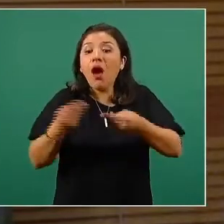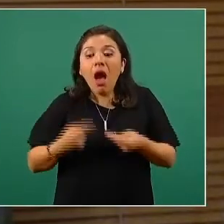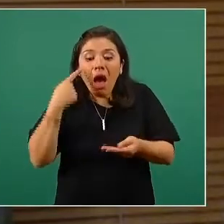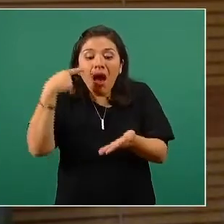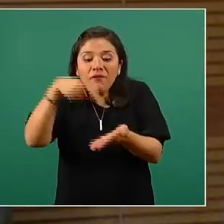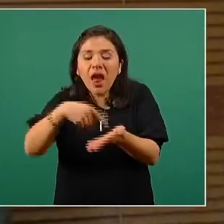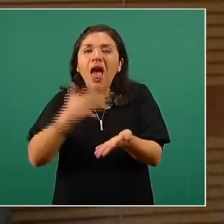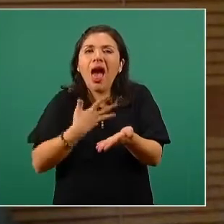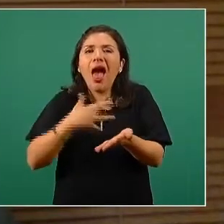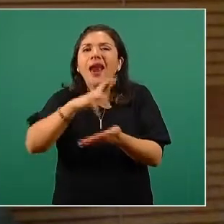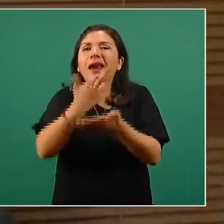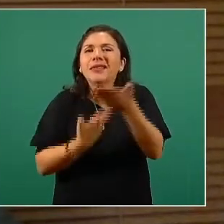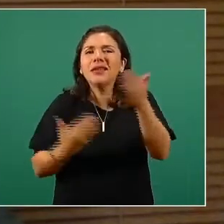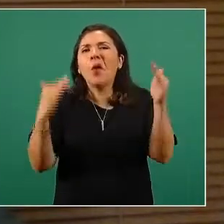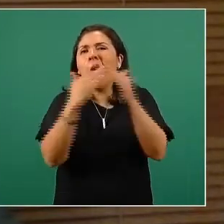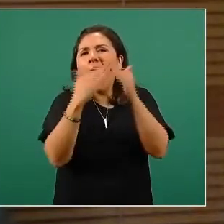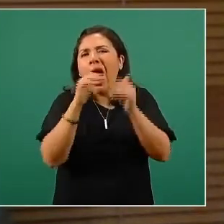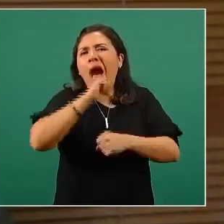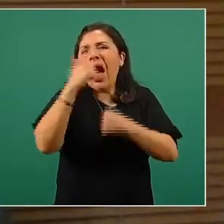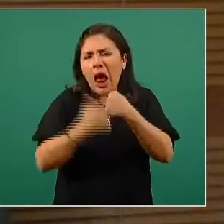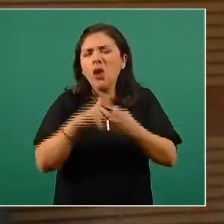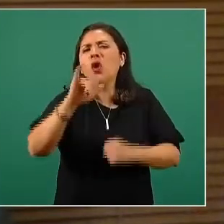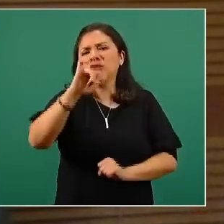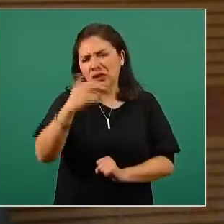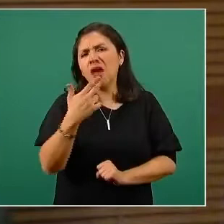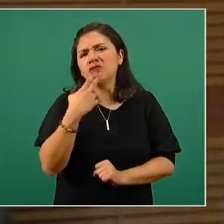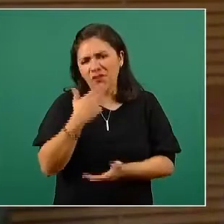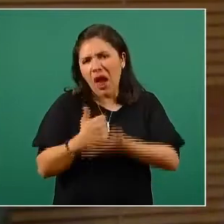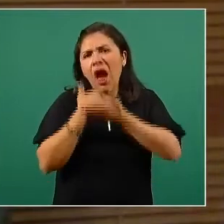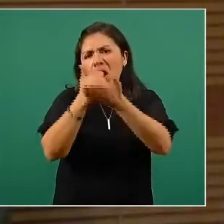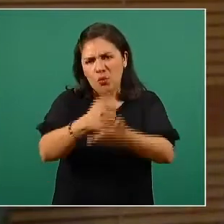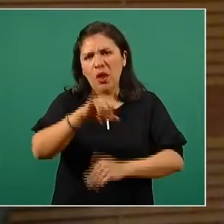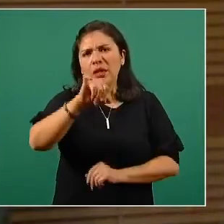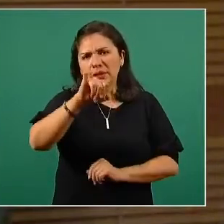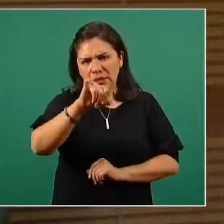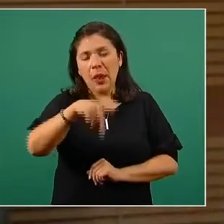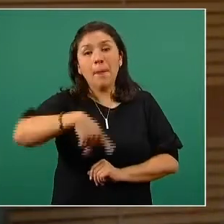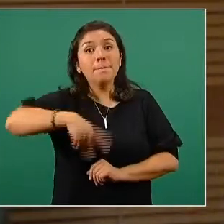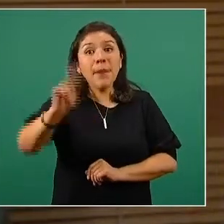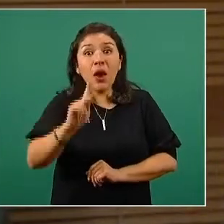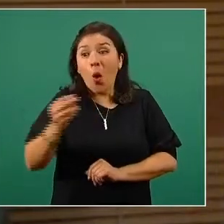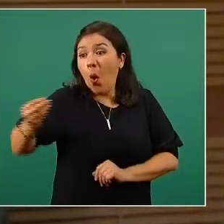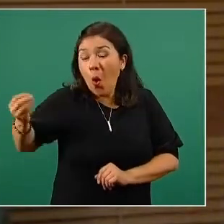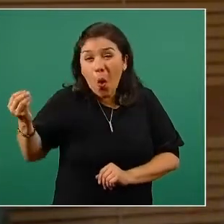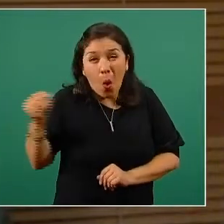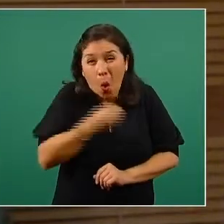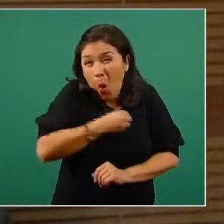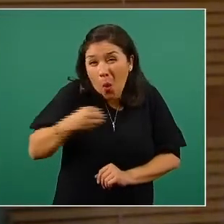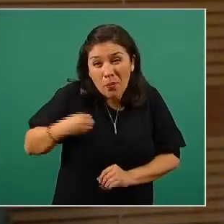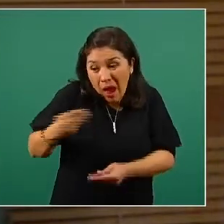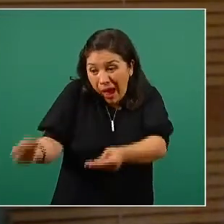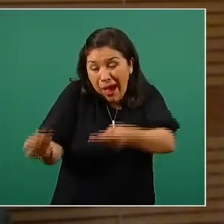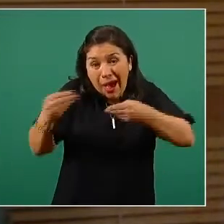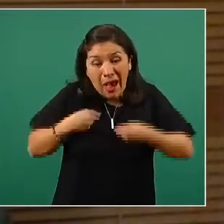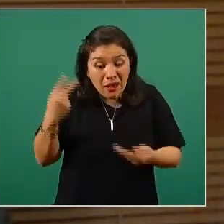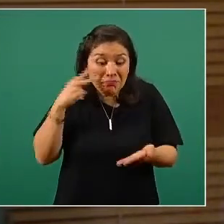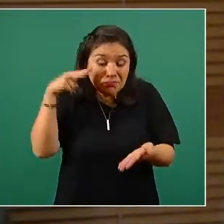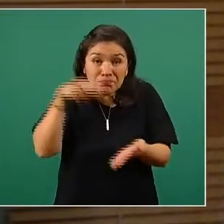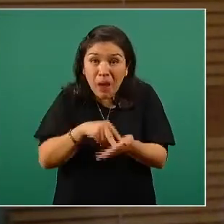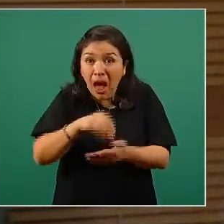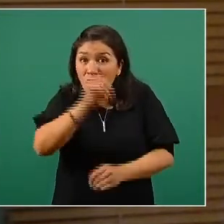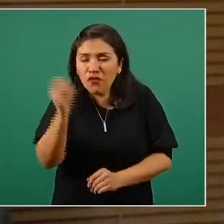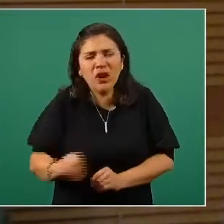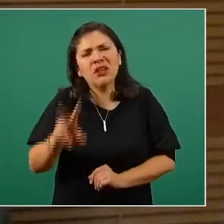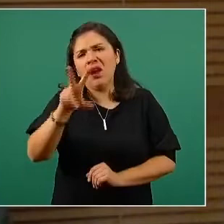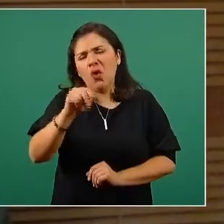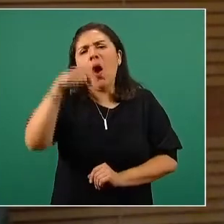de residencia, ayuda en la operación, pero repito, no es necesario y se confía en